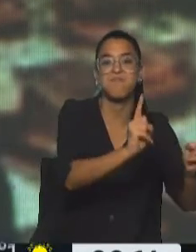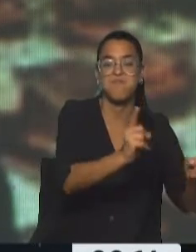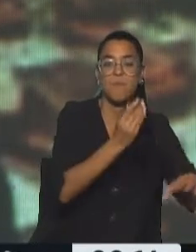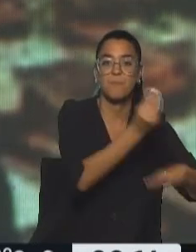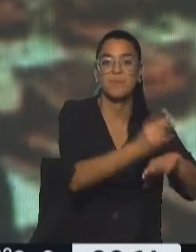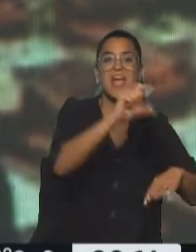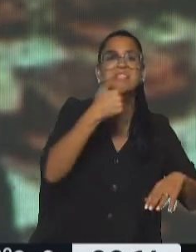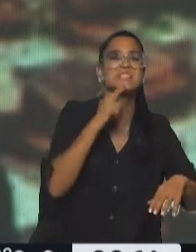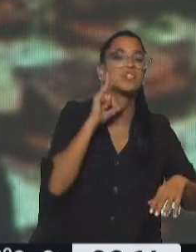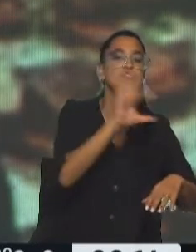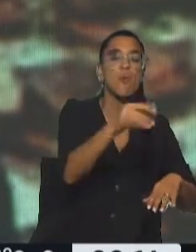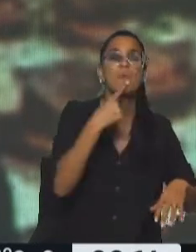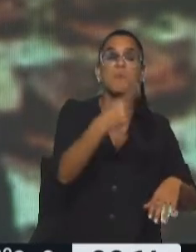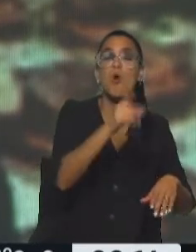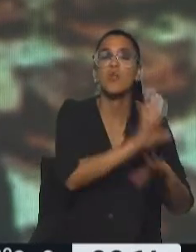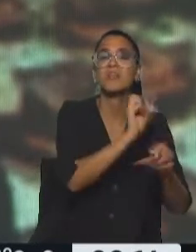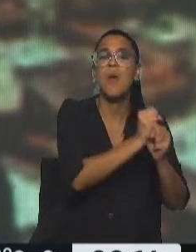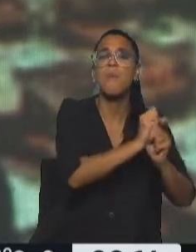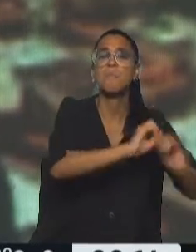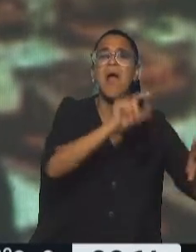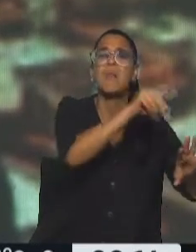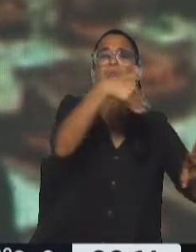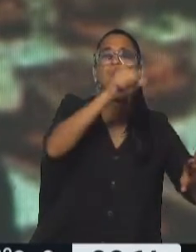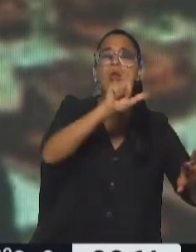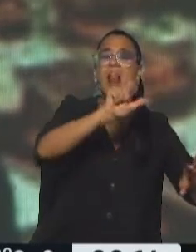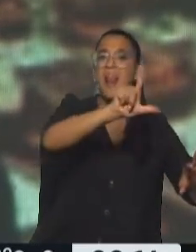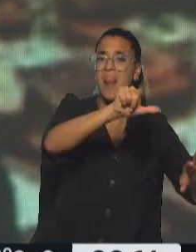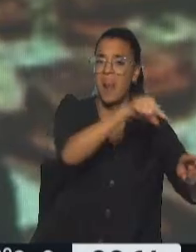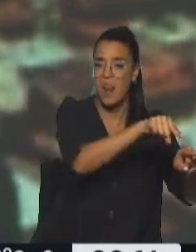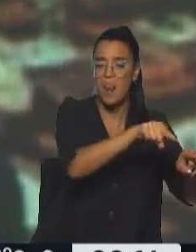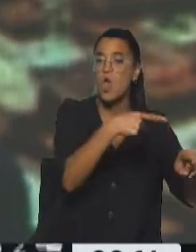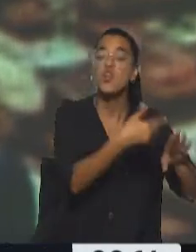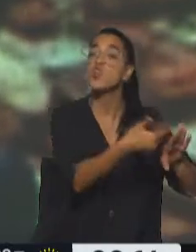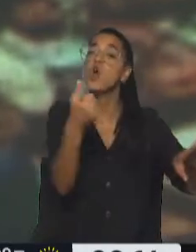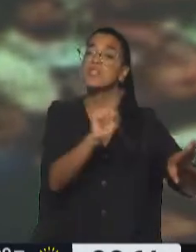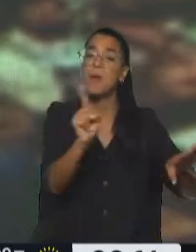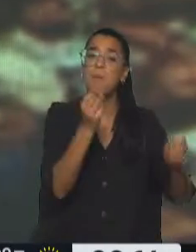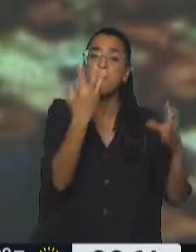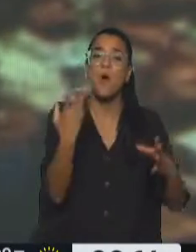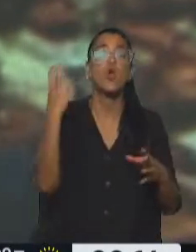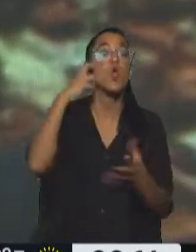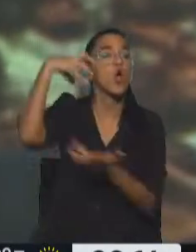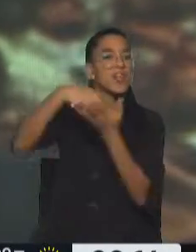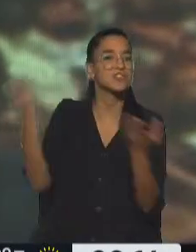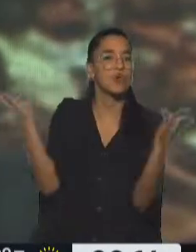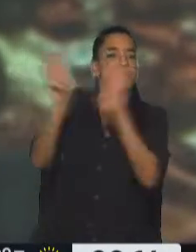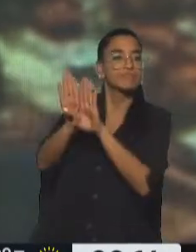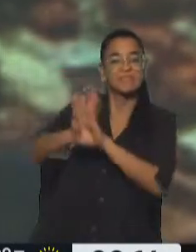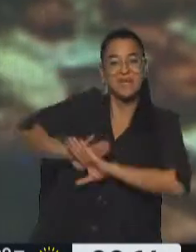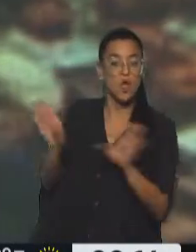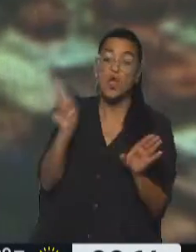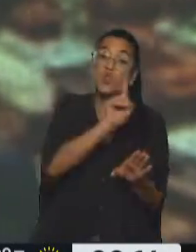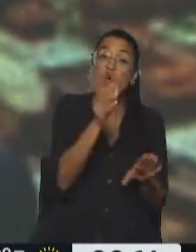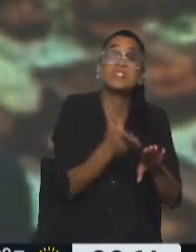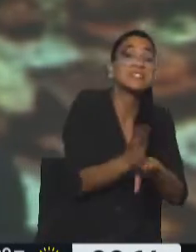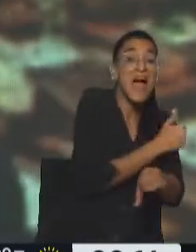moral. Y ahí vale una aclaración. No se destituye a Castillo por cerrar el Congreso. Se destituye a